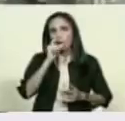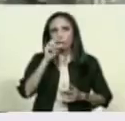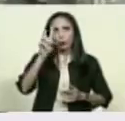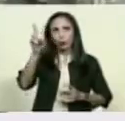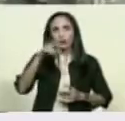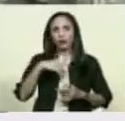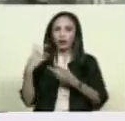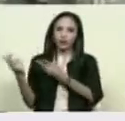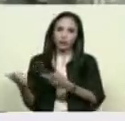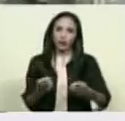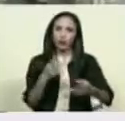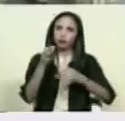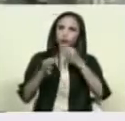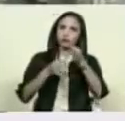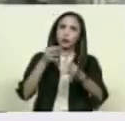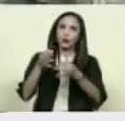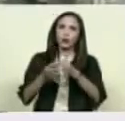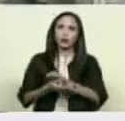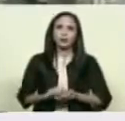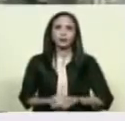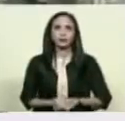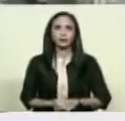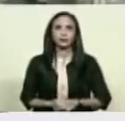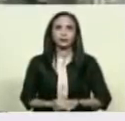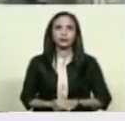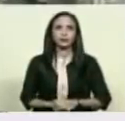Castro. Bienvenido, querido compañero.